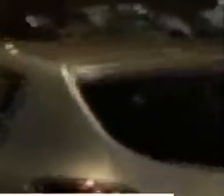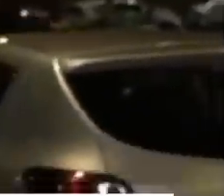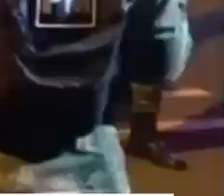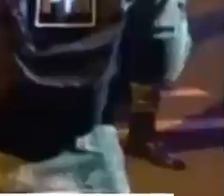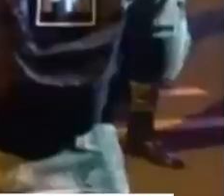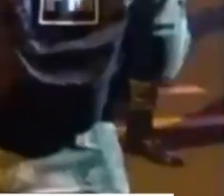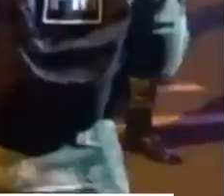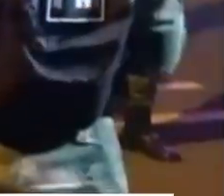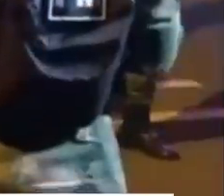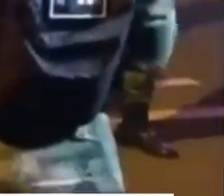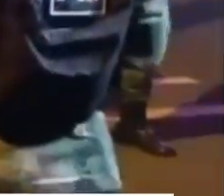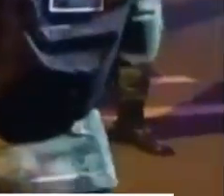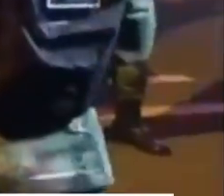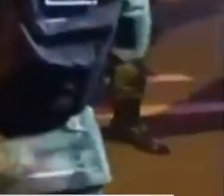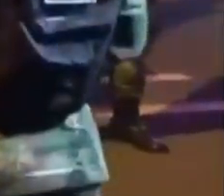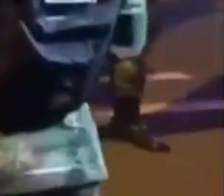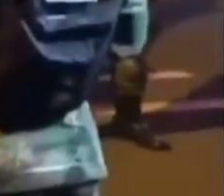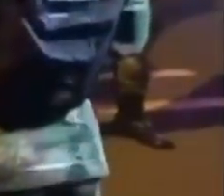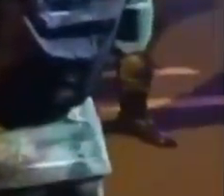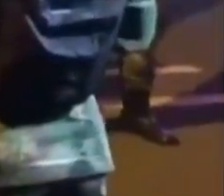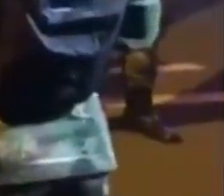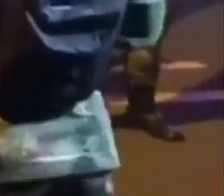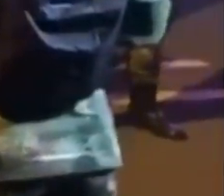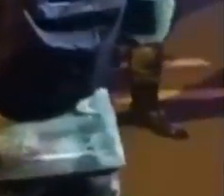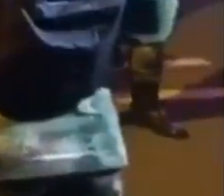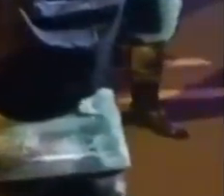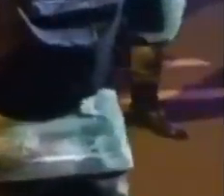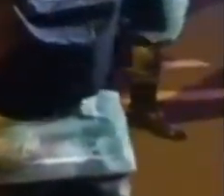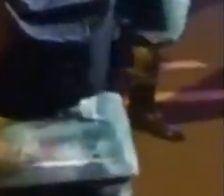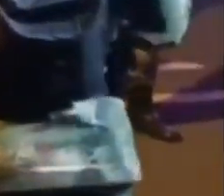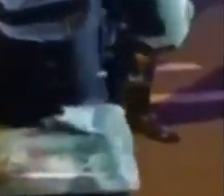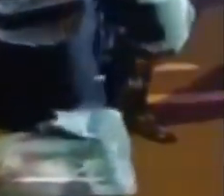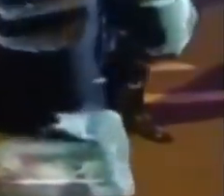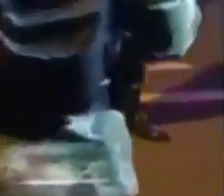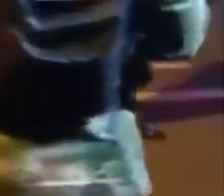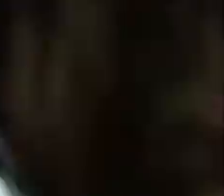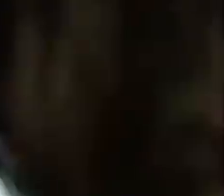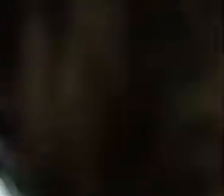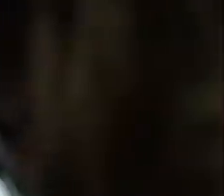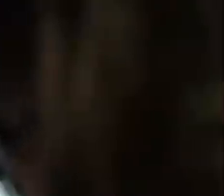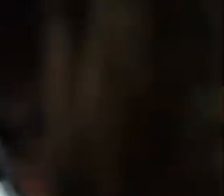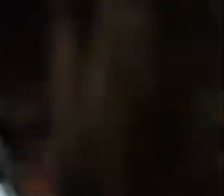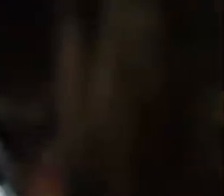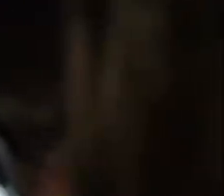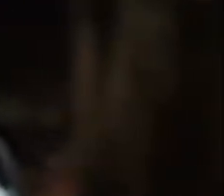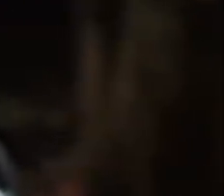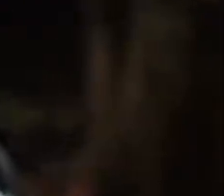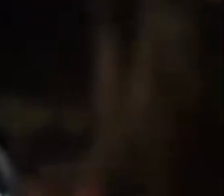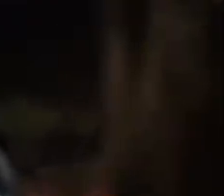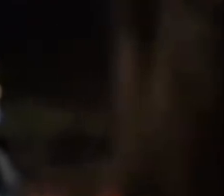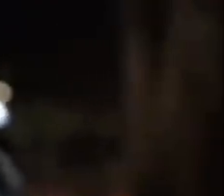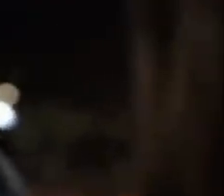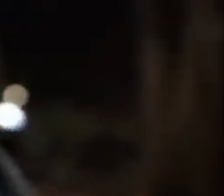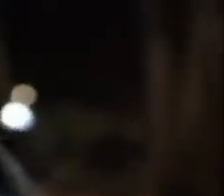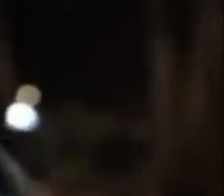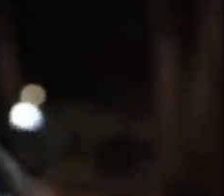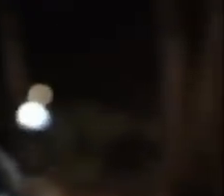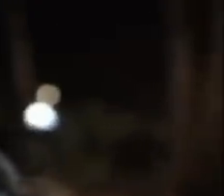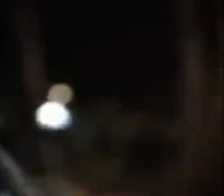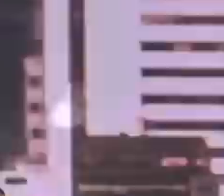aptitud psicofísica. Los sitios de presentación y fechas serán anunciadas por el Comando de Reclutamiento del Ejército en las próximas